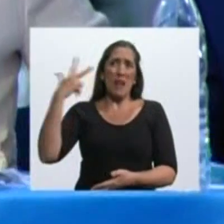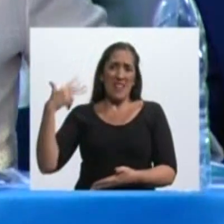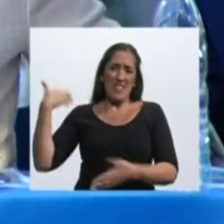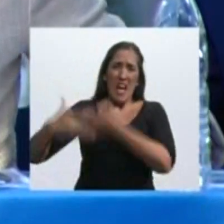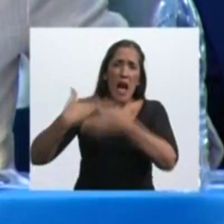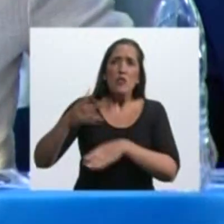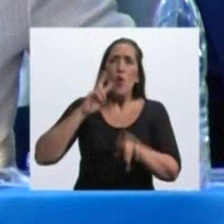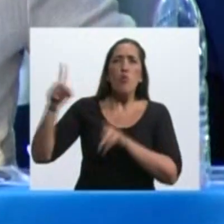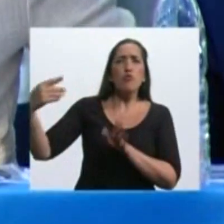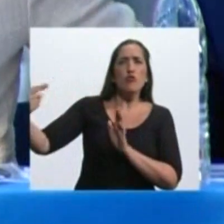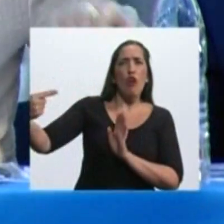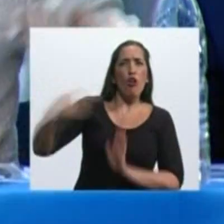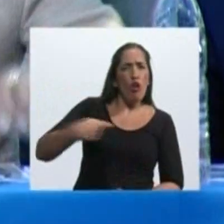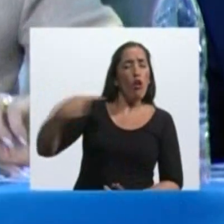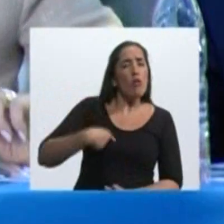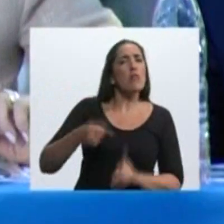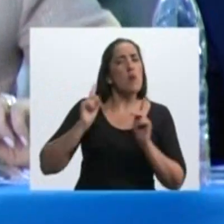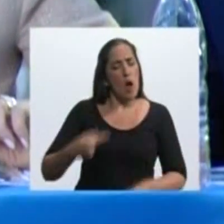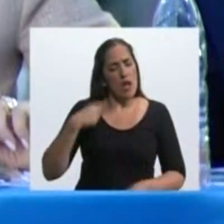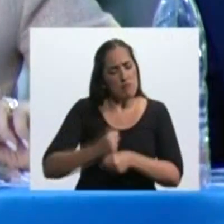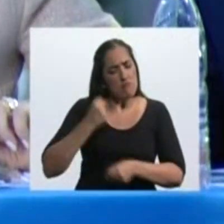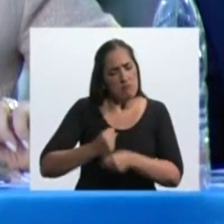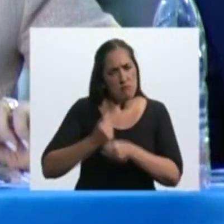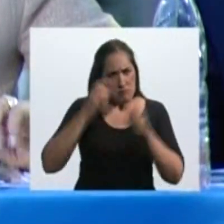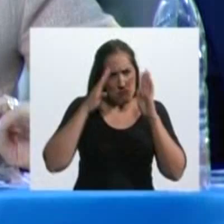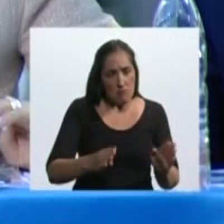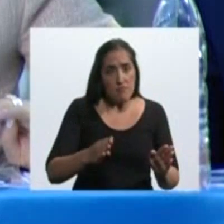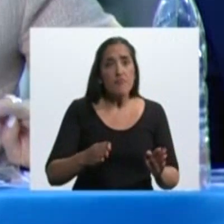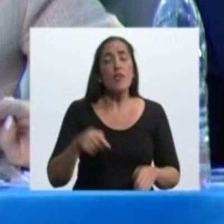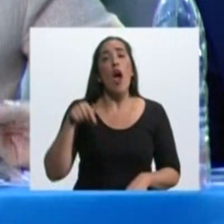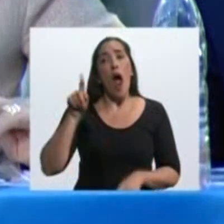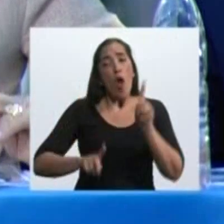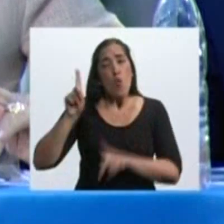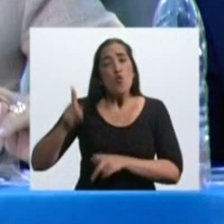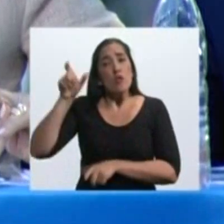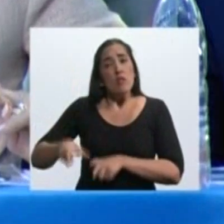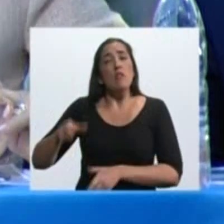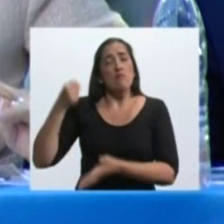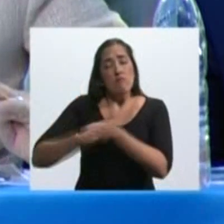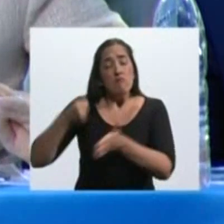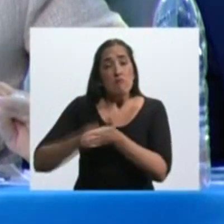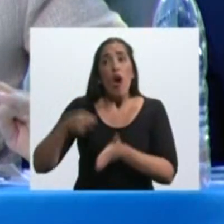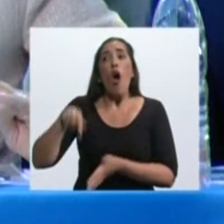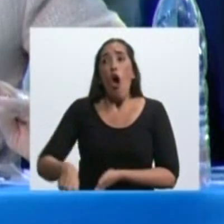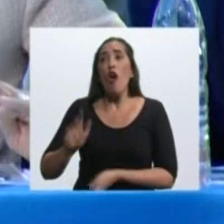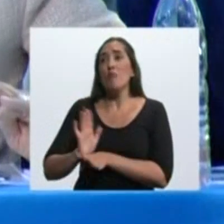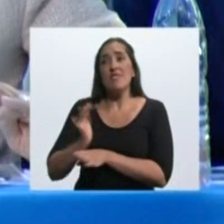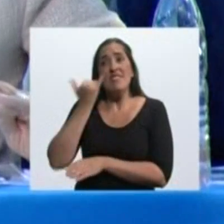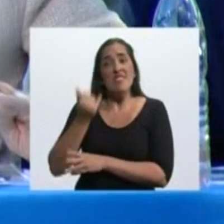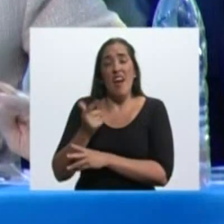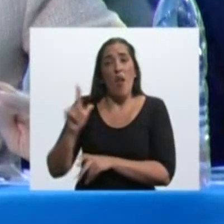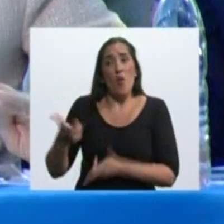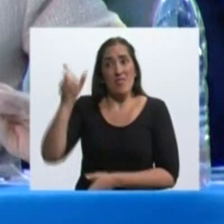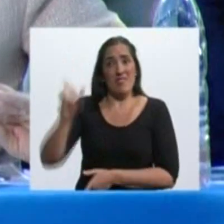mellaron demasiado profundo y hoy tenemos que sufrir ausencias. Pero hay ausencias que tienen